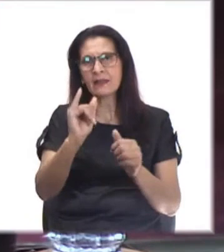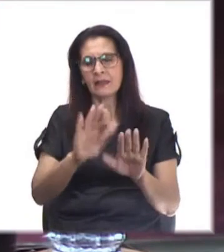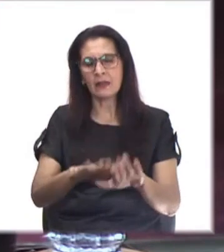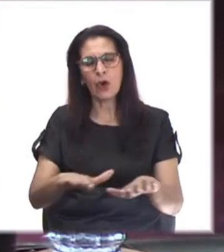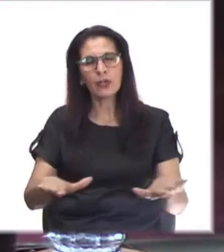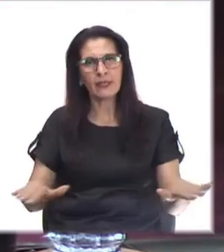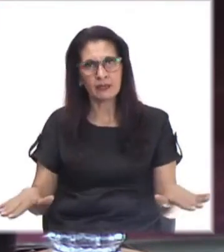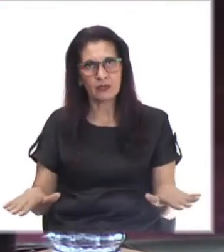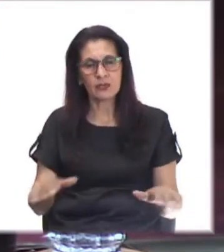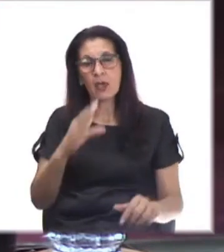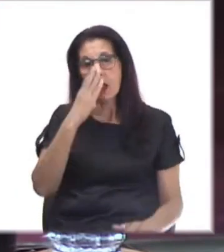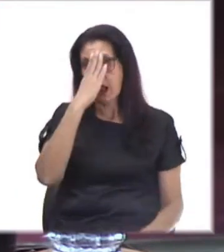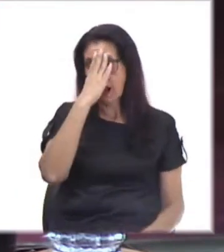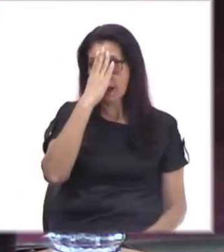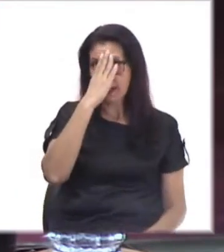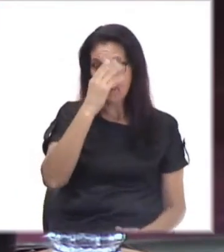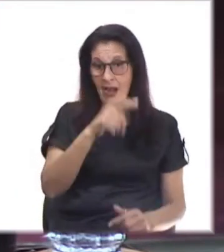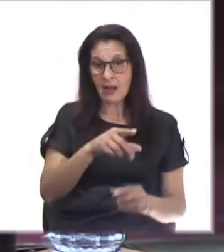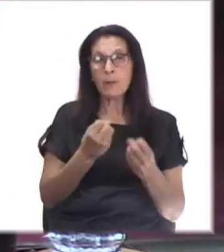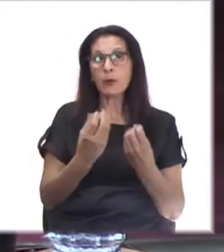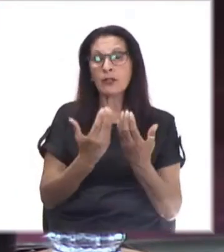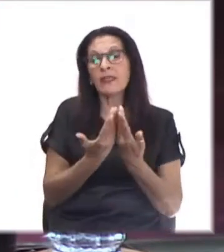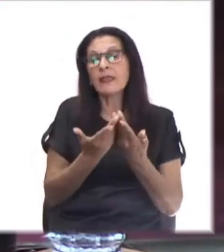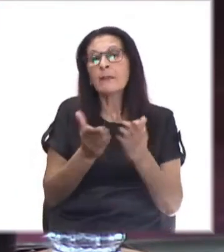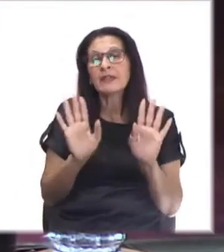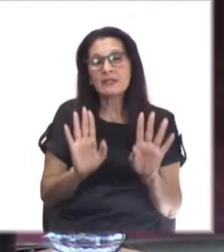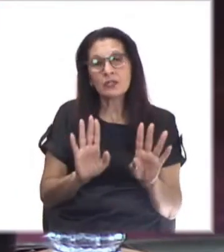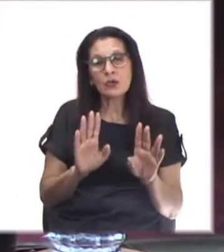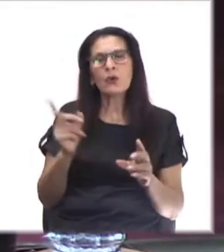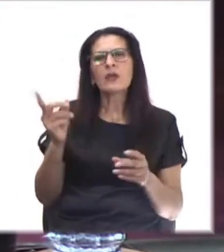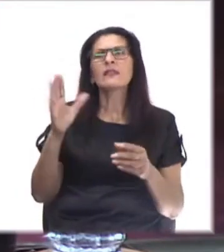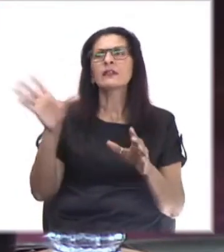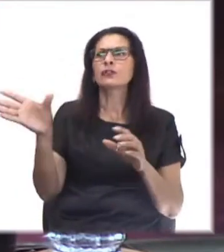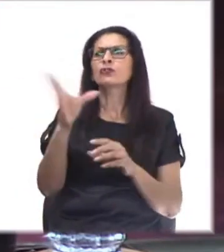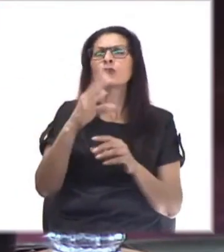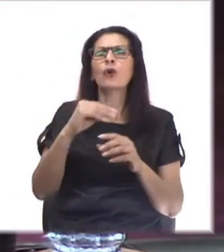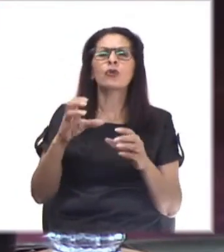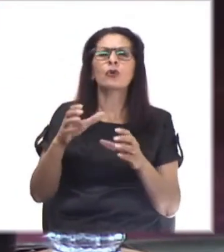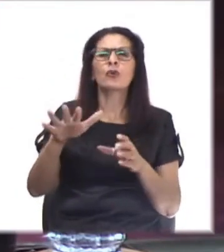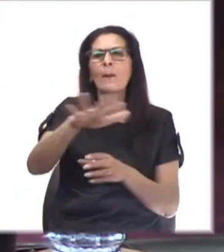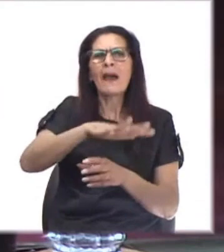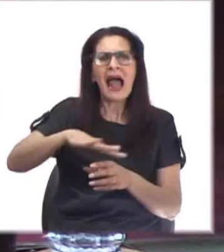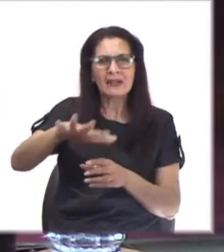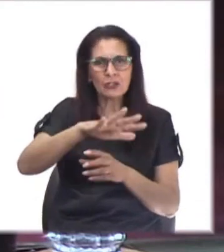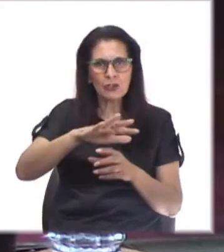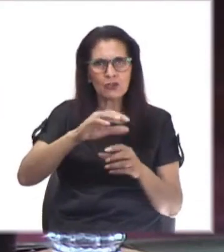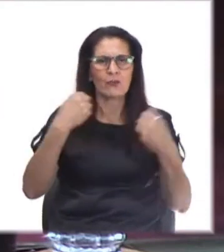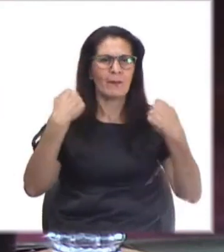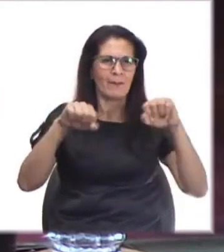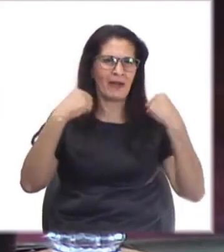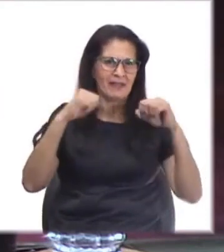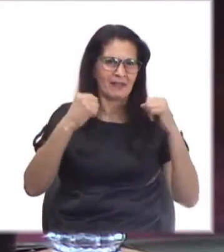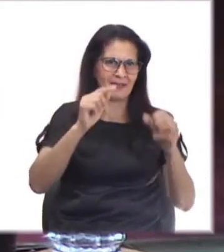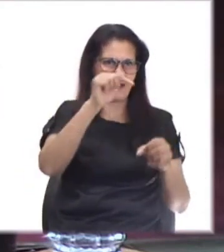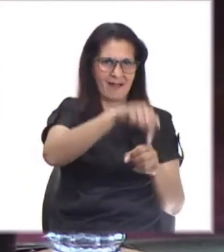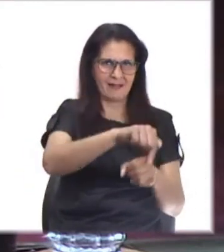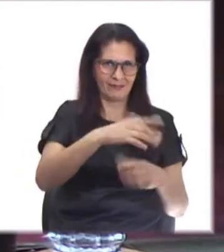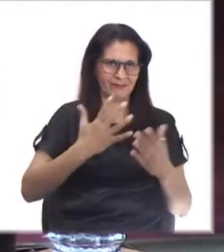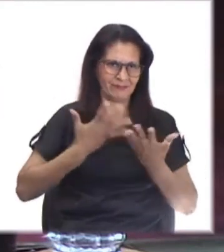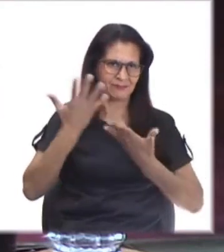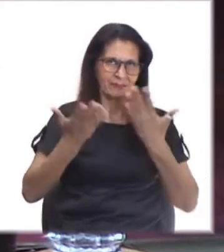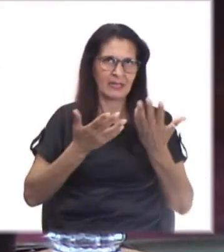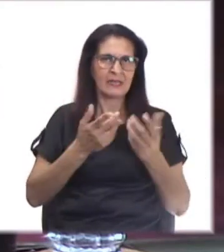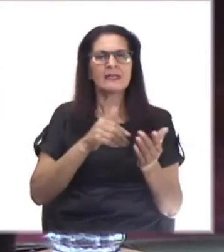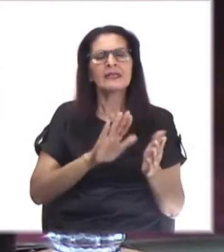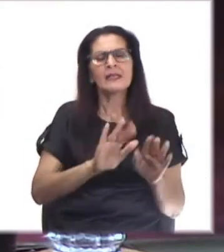El carnaval porque desde el comienzo fue el lugar de ensayo de todos los conjuntos del barrio. Y los niños porque siempre,